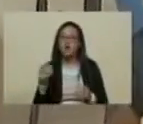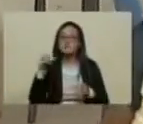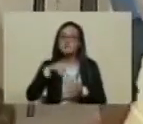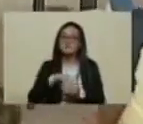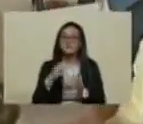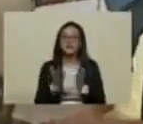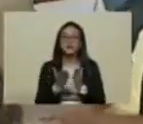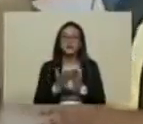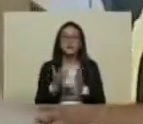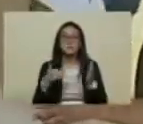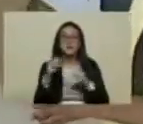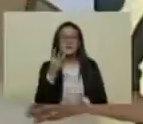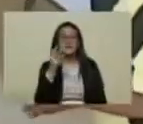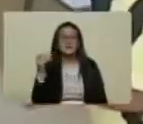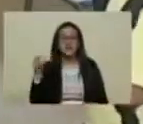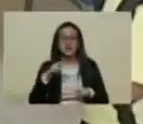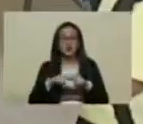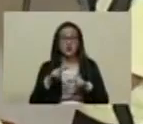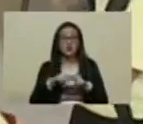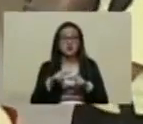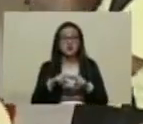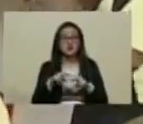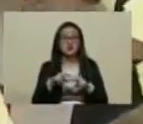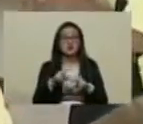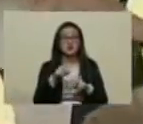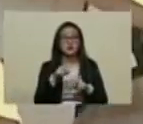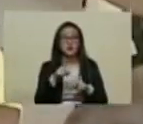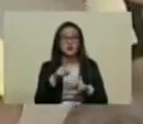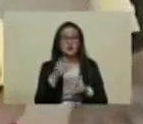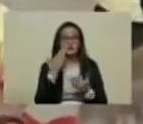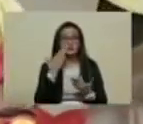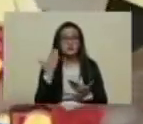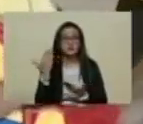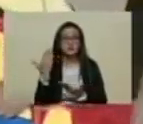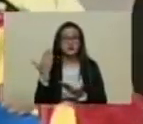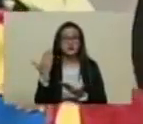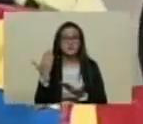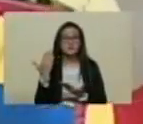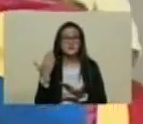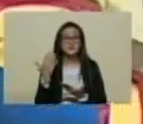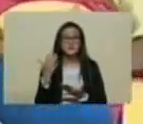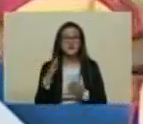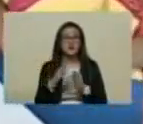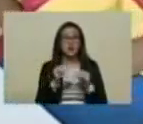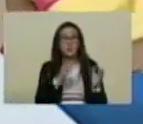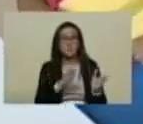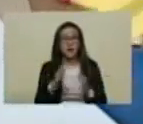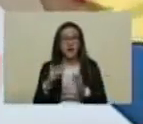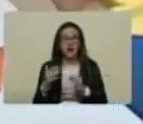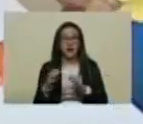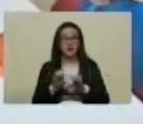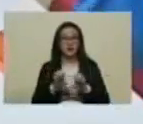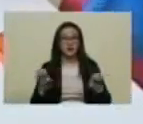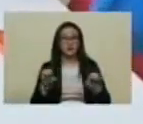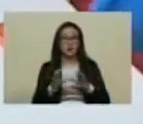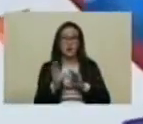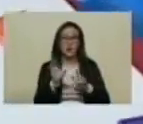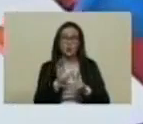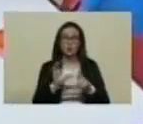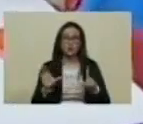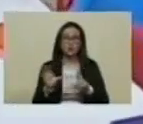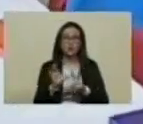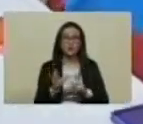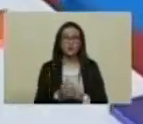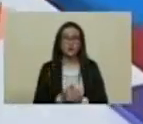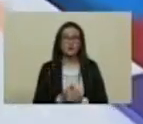de 300 niños en el punto y círculo de esta unidad educativa, bueno, se han incorporado a todo un plan de educación y cultura. Así que